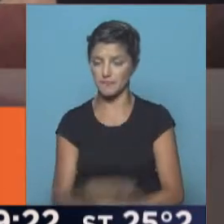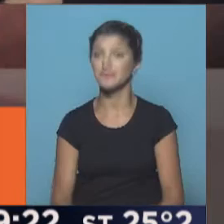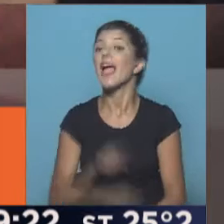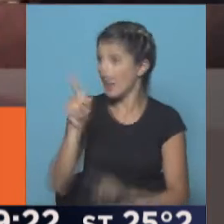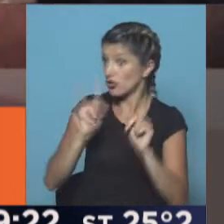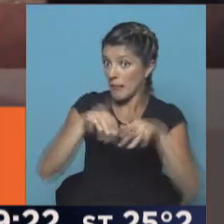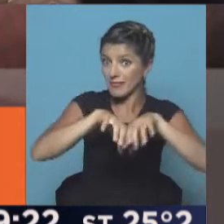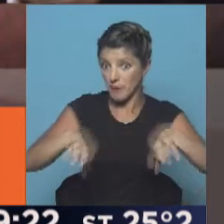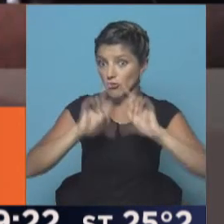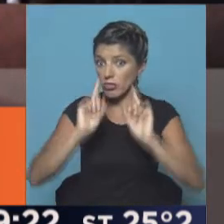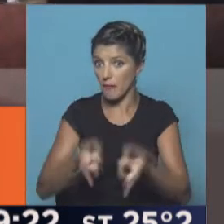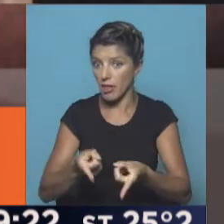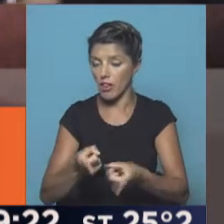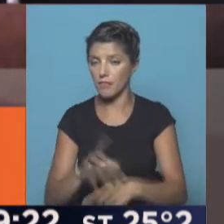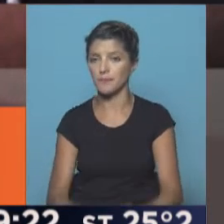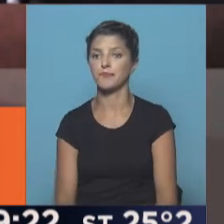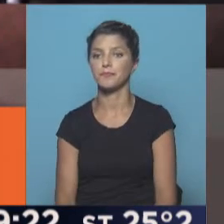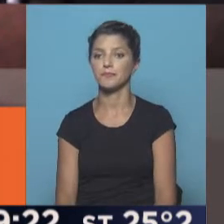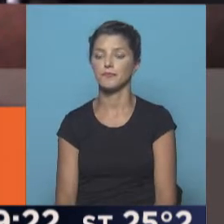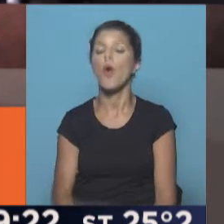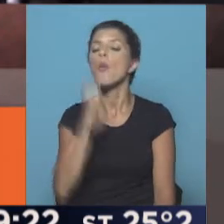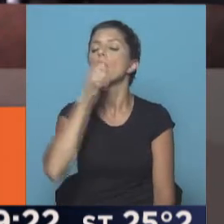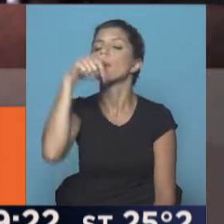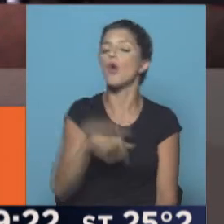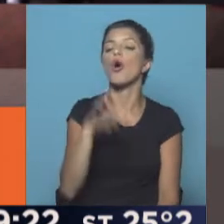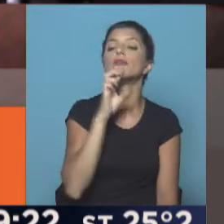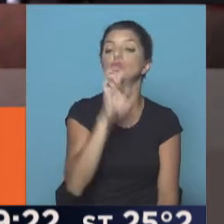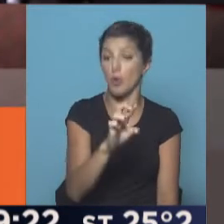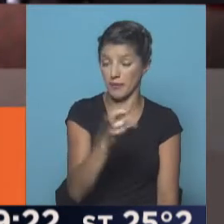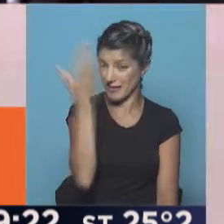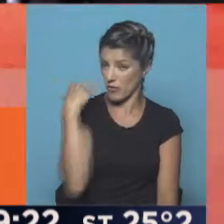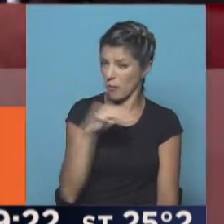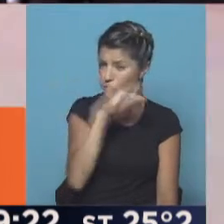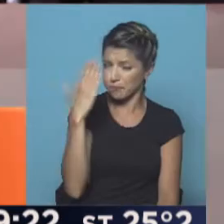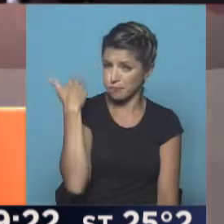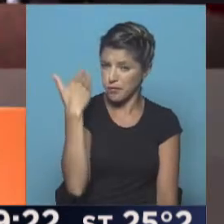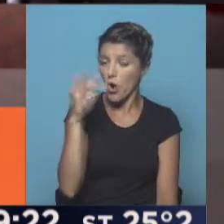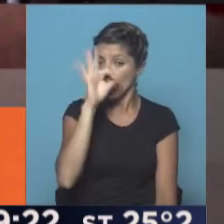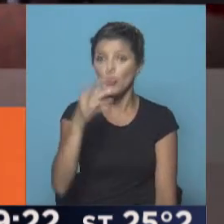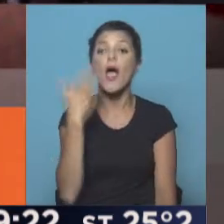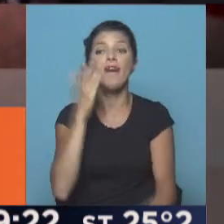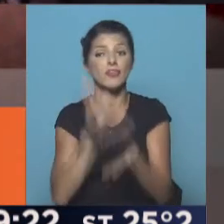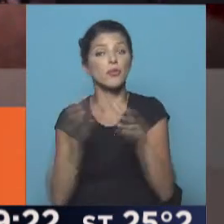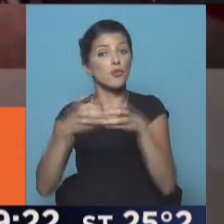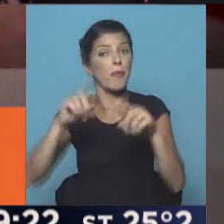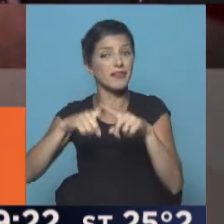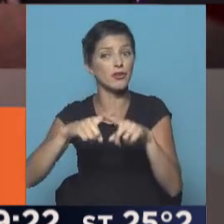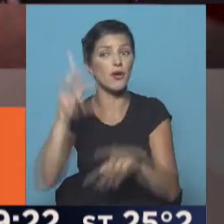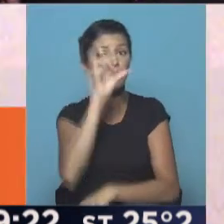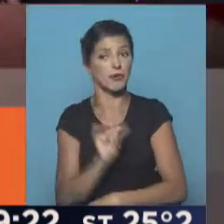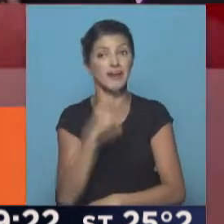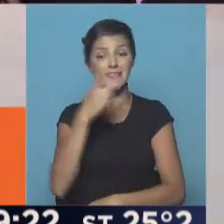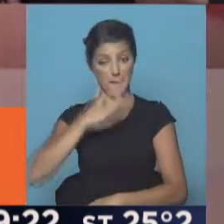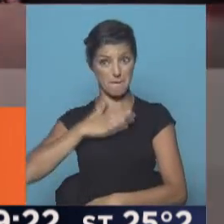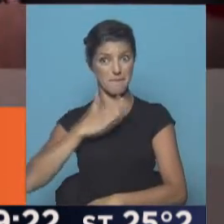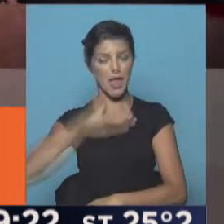grieta también. Del Partido Republicano. Cuando hoy habla Trump, esta madrugada, en ningún momento menciona al Partido Republicano. Él dice, mi movimiento.